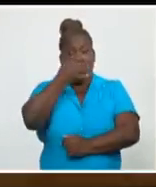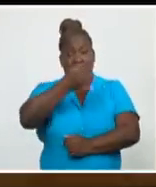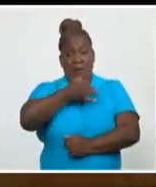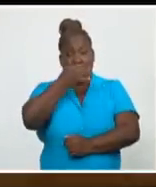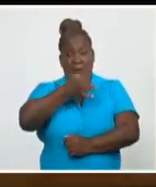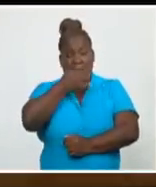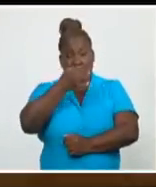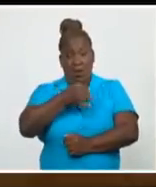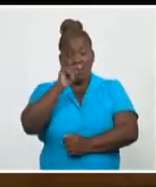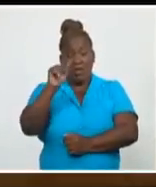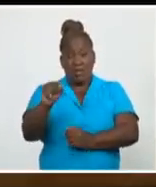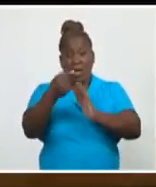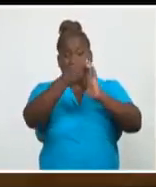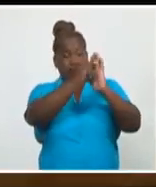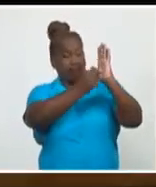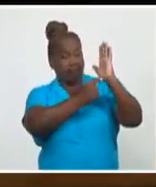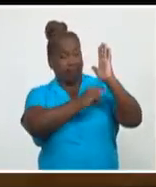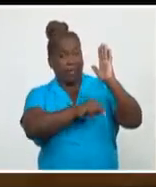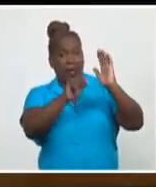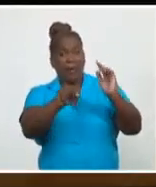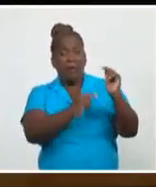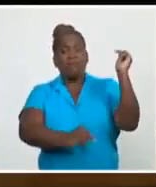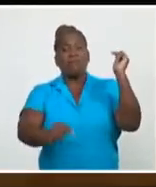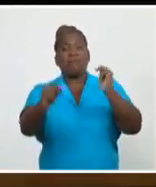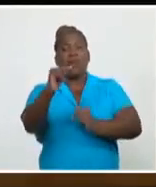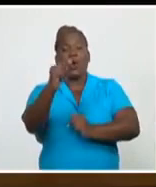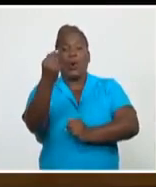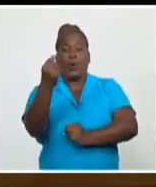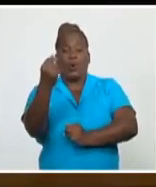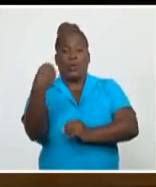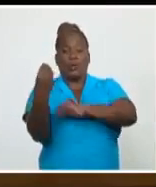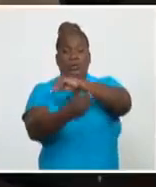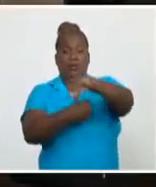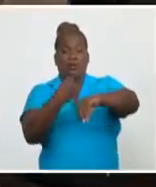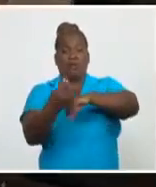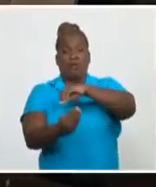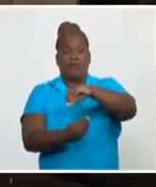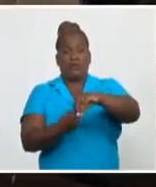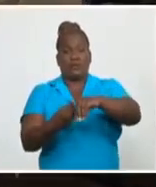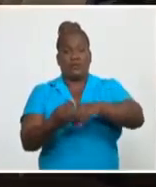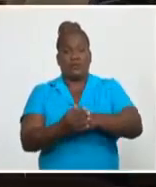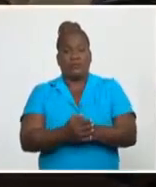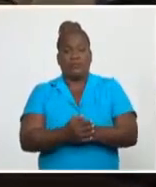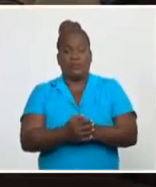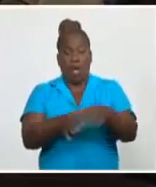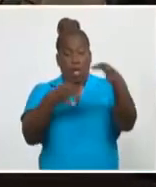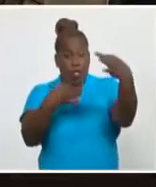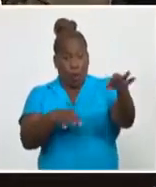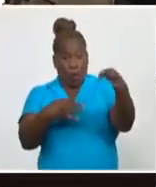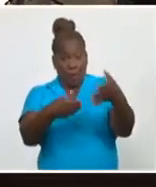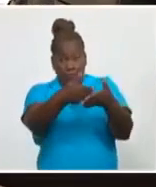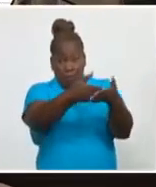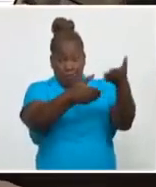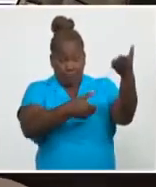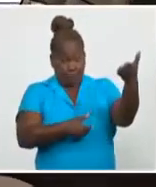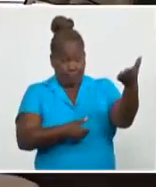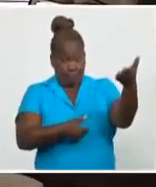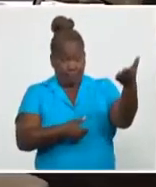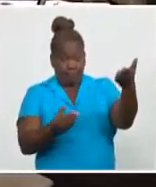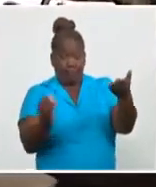constituyen la guía para encauzar las prioridades de la economía y la transformación del modelo. El documento lo